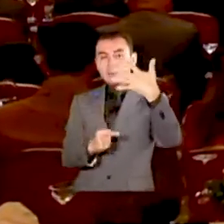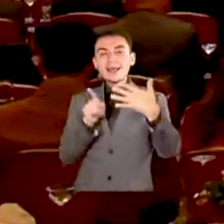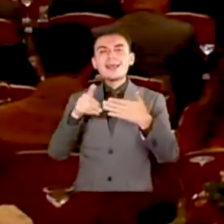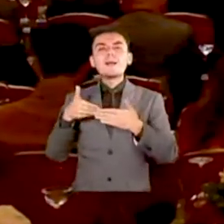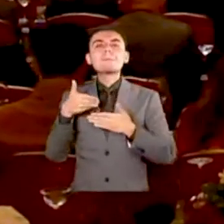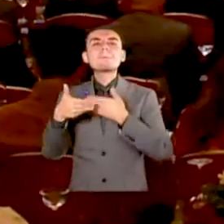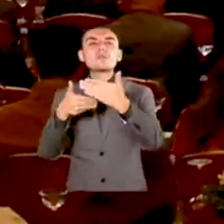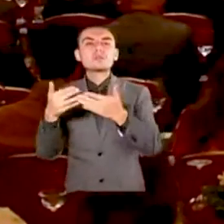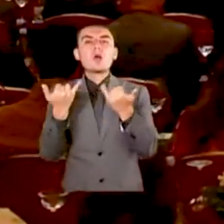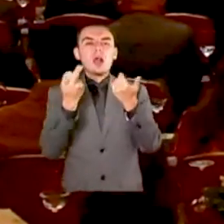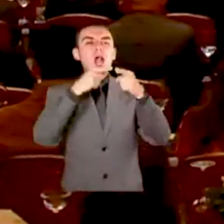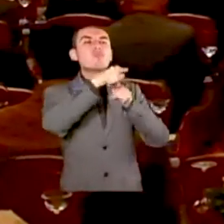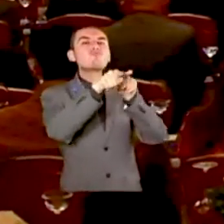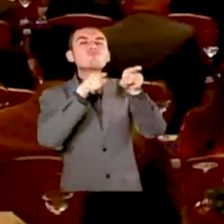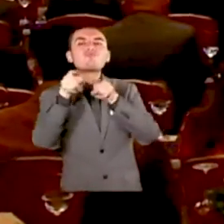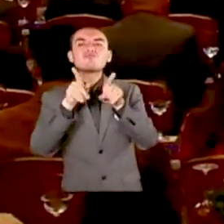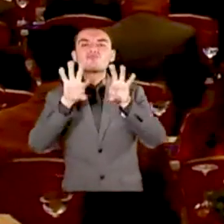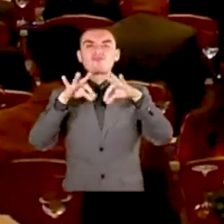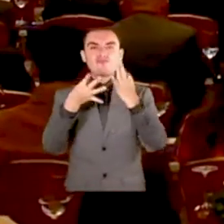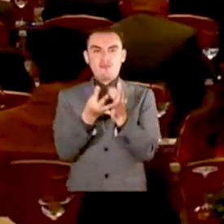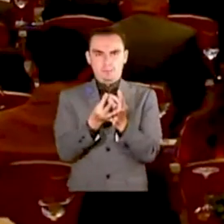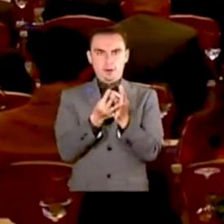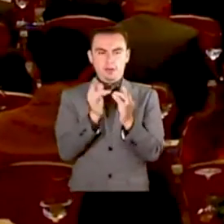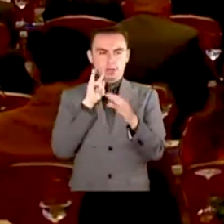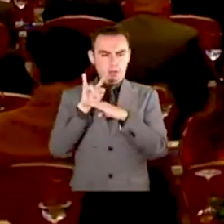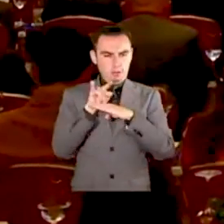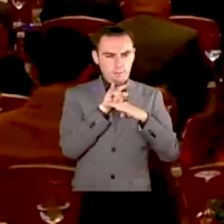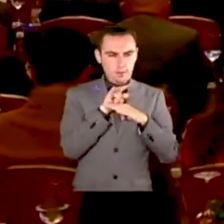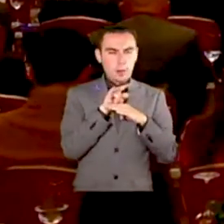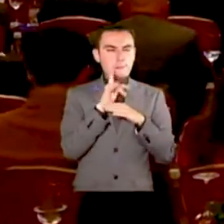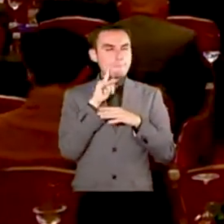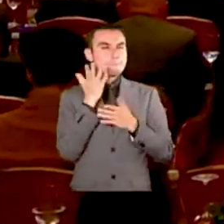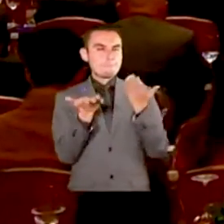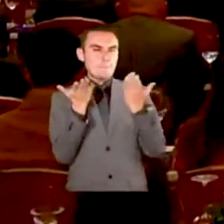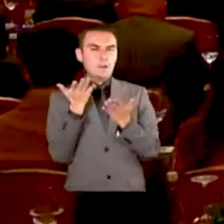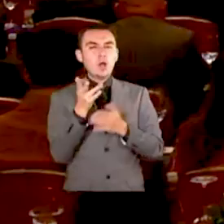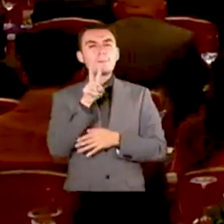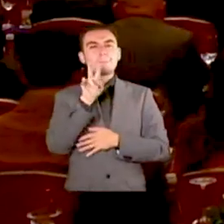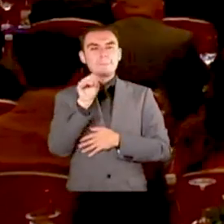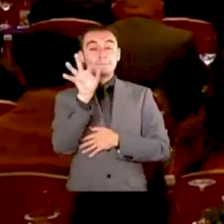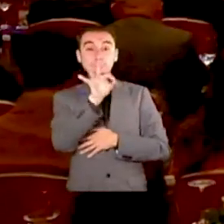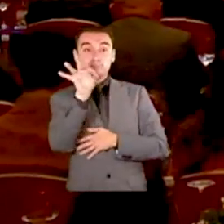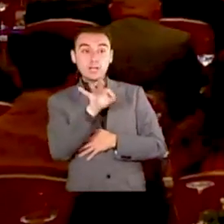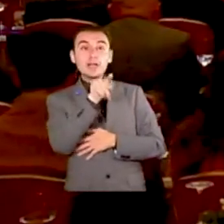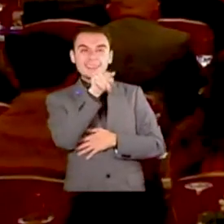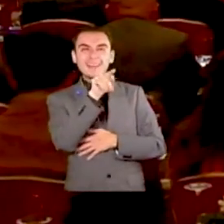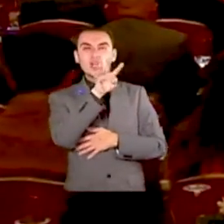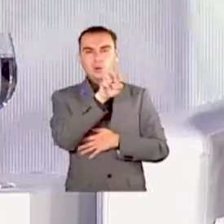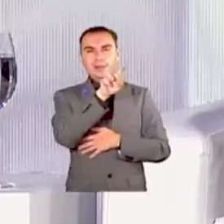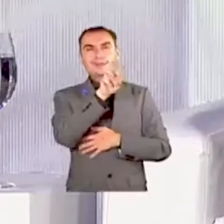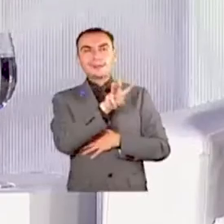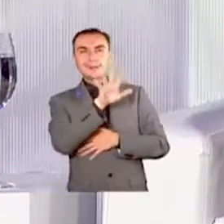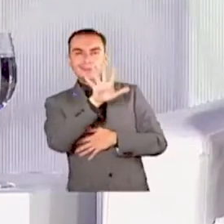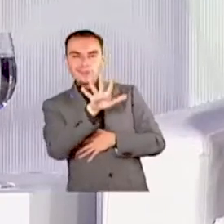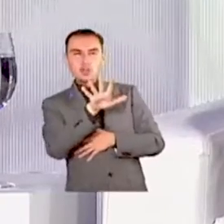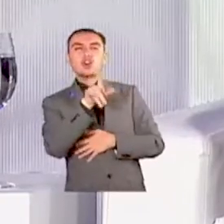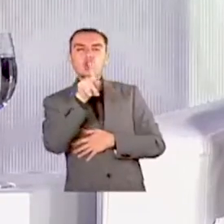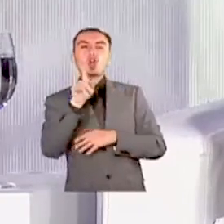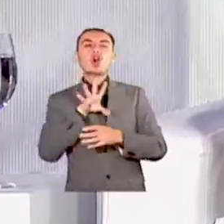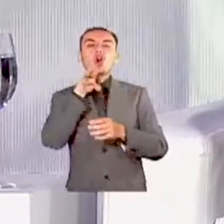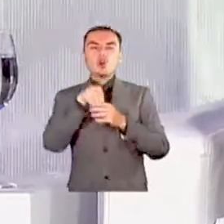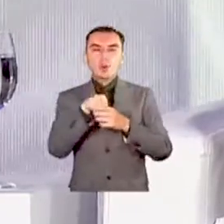que cursan ante las comisarías de familia, alrededor del 20% de esas 935 por